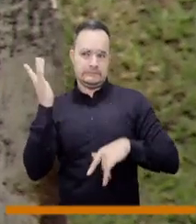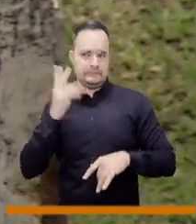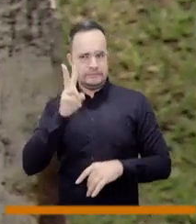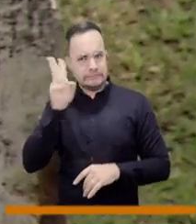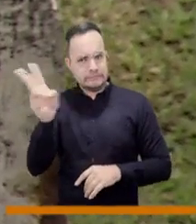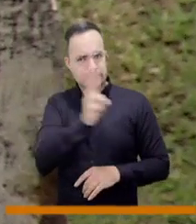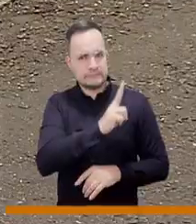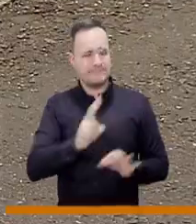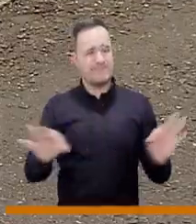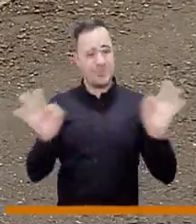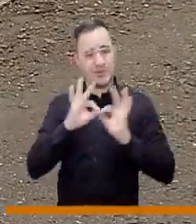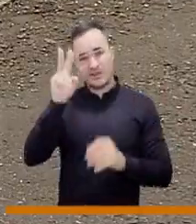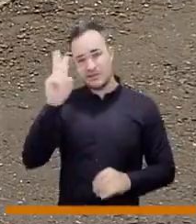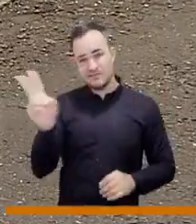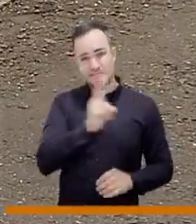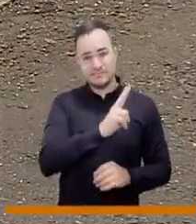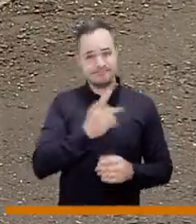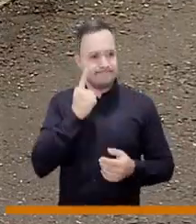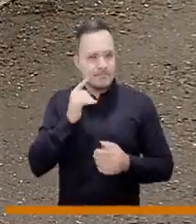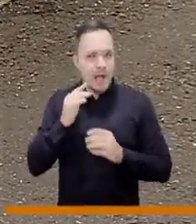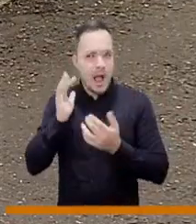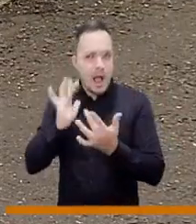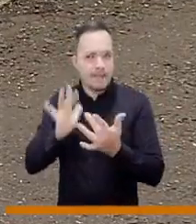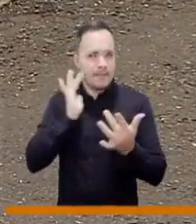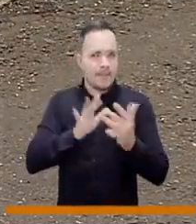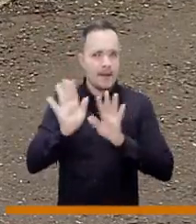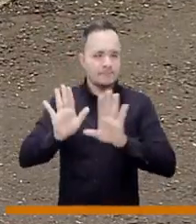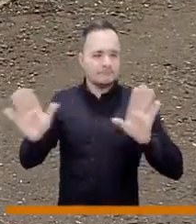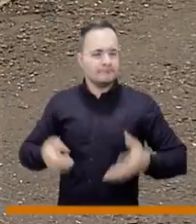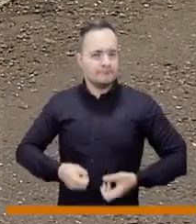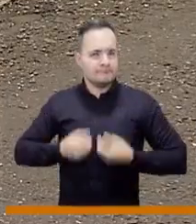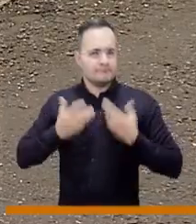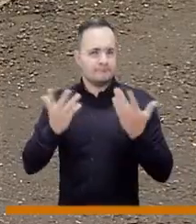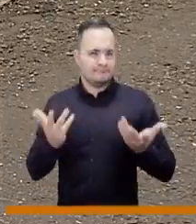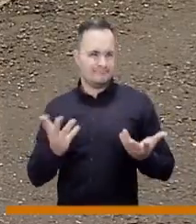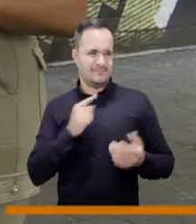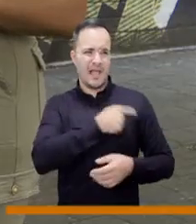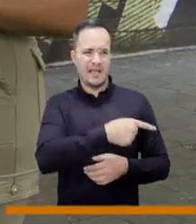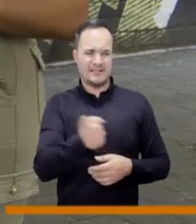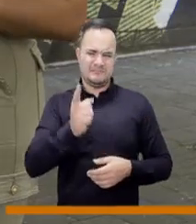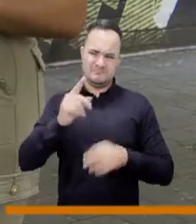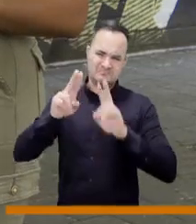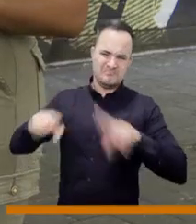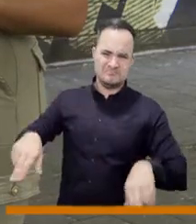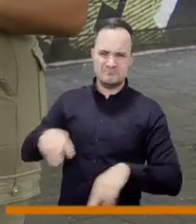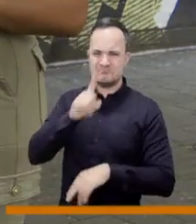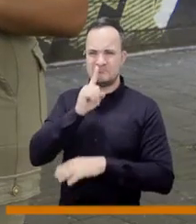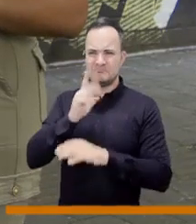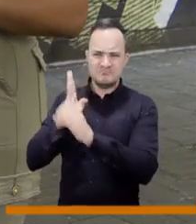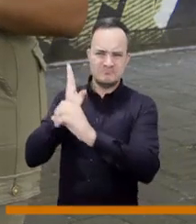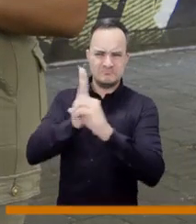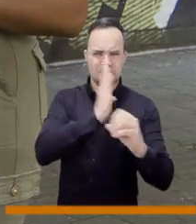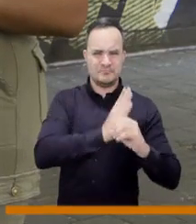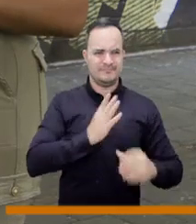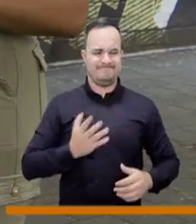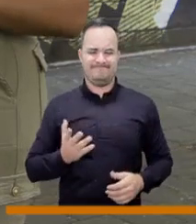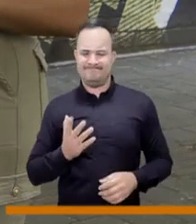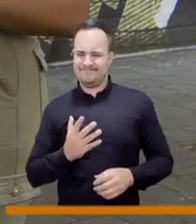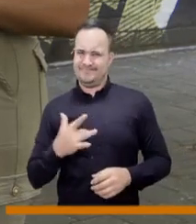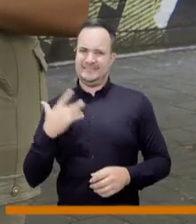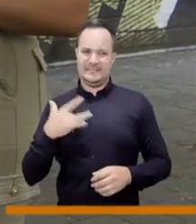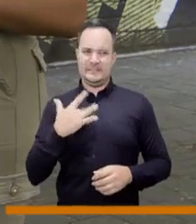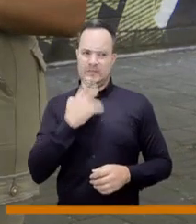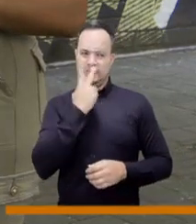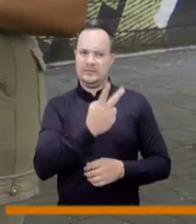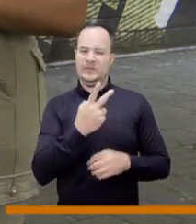como importante entenderlo, ¿cierto? El contexto en el que se está dando, que no es así pues como tan